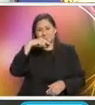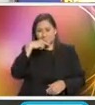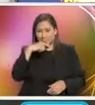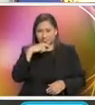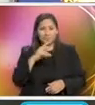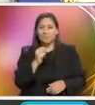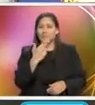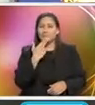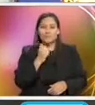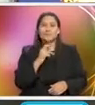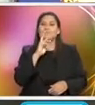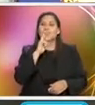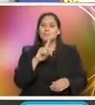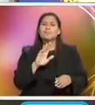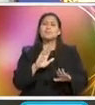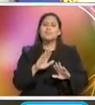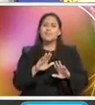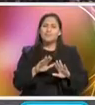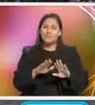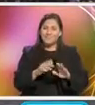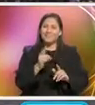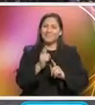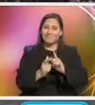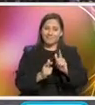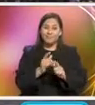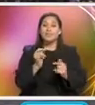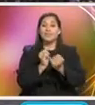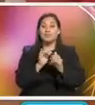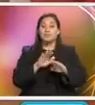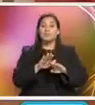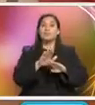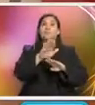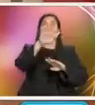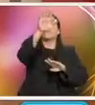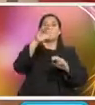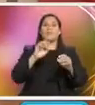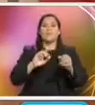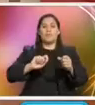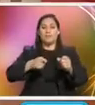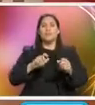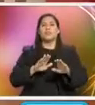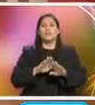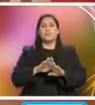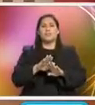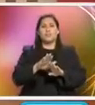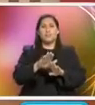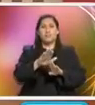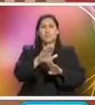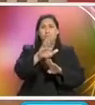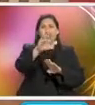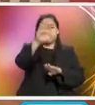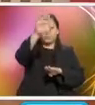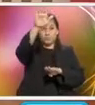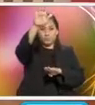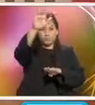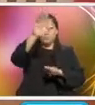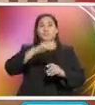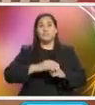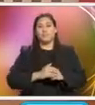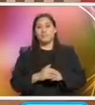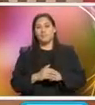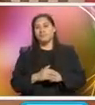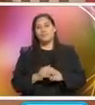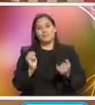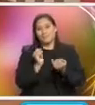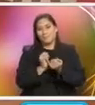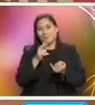Para nada, no sirve de nada. Y la otra es en una subida, acelerar para incrementar tu velocidad de manera radical en una subida,